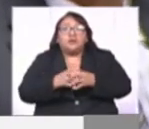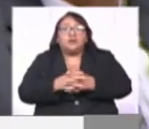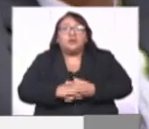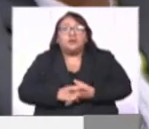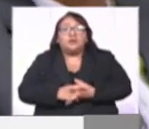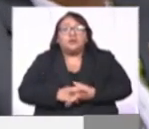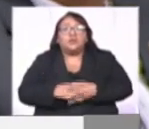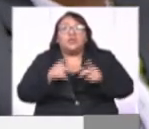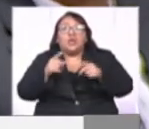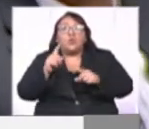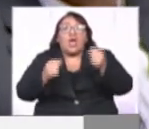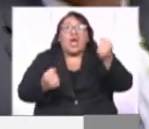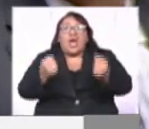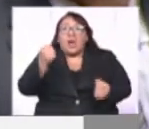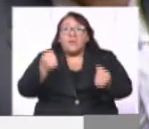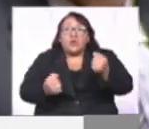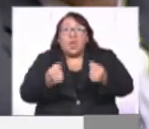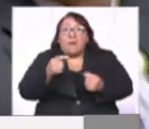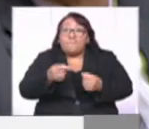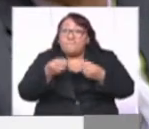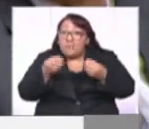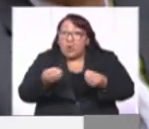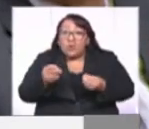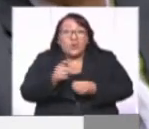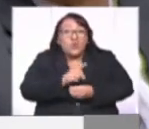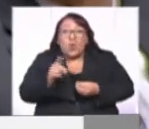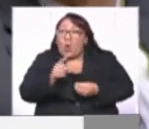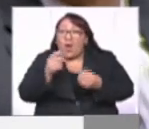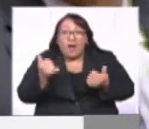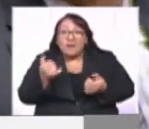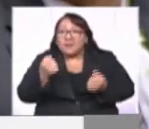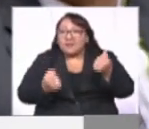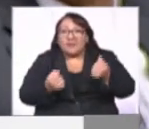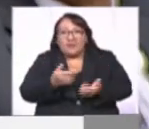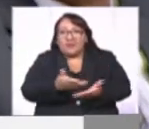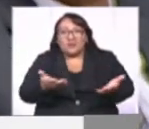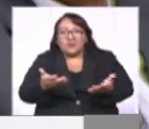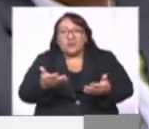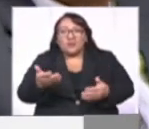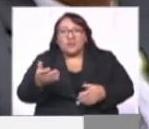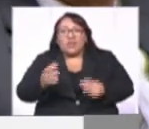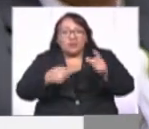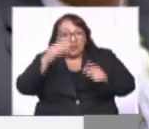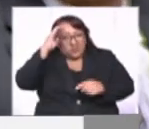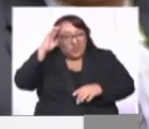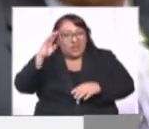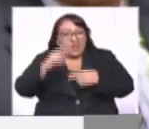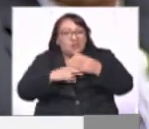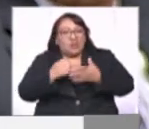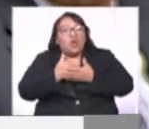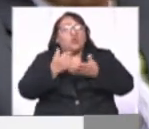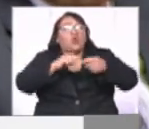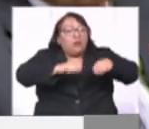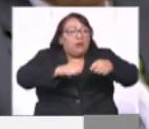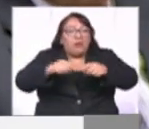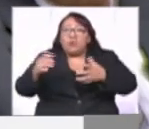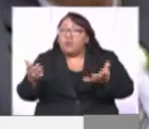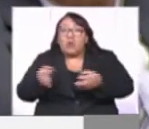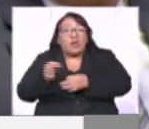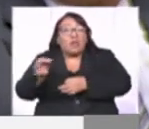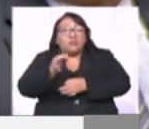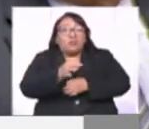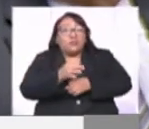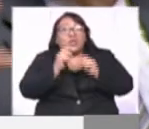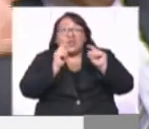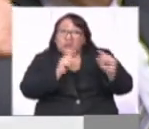una camioneta. ¿Por qué? Porque no hay unidades ejecutoras de la Policía Nacional del Perú en cada departamento. Eso,